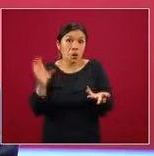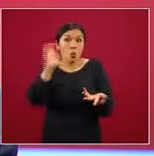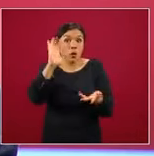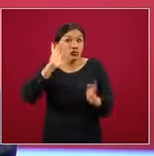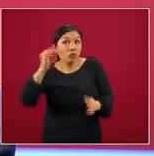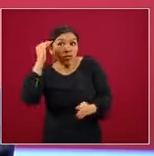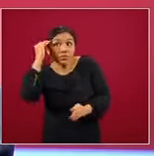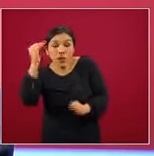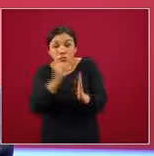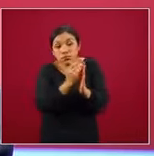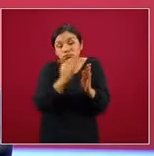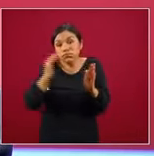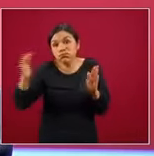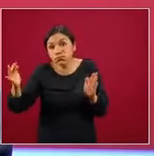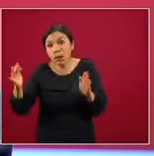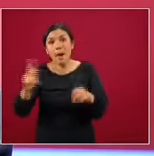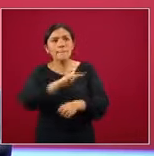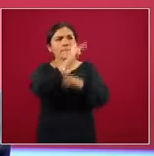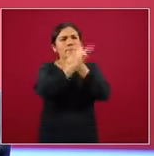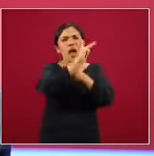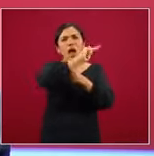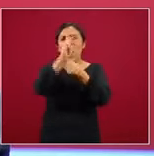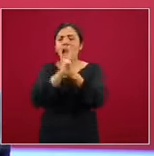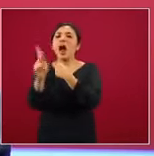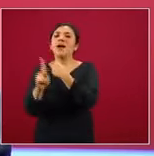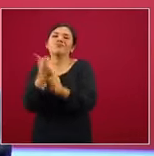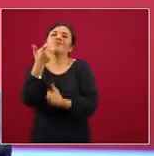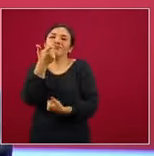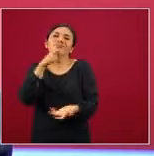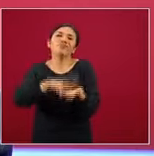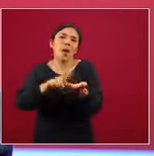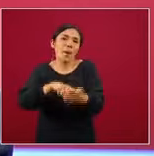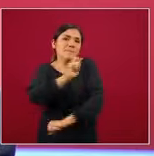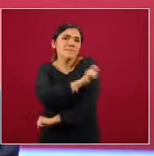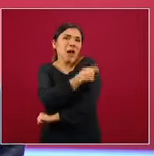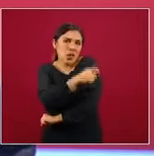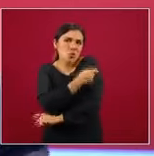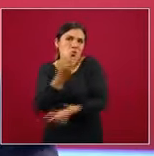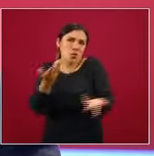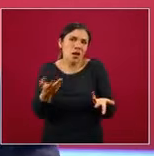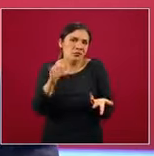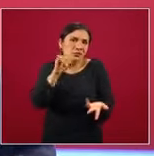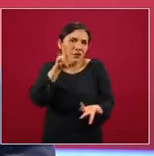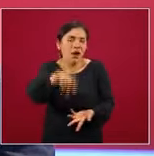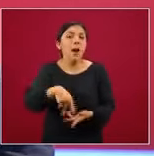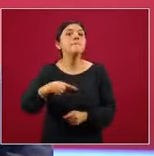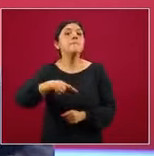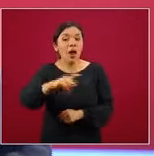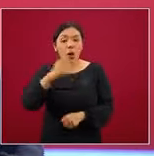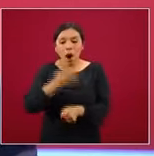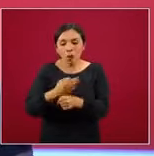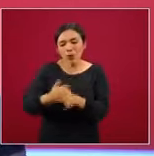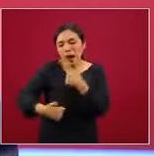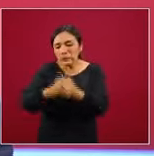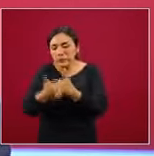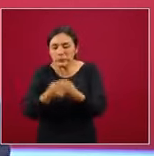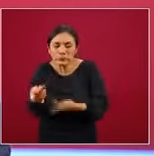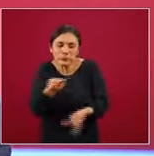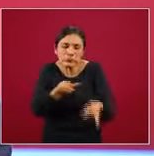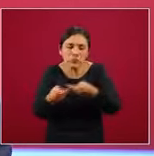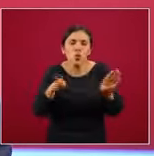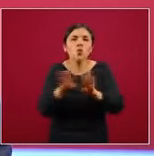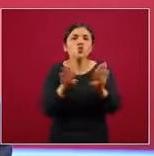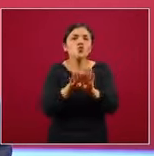los países, desde luego, la vacuna tendrá cierto costo, pero se está buscando que haya consolidación de